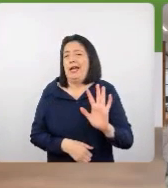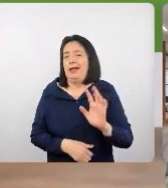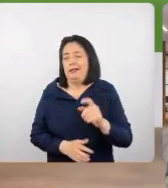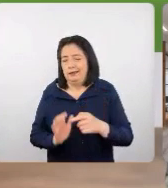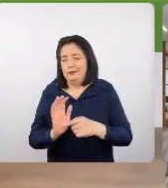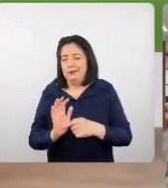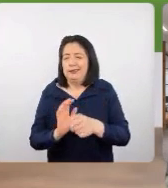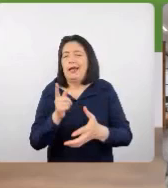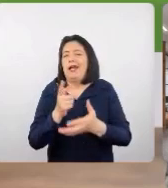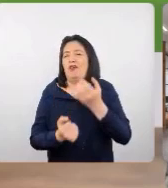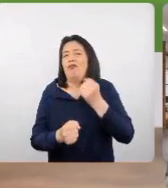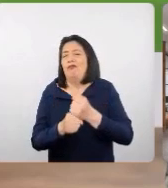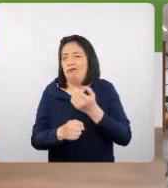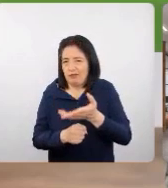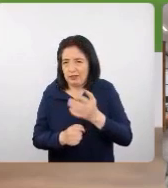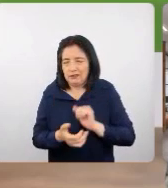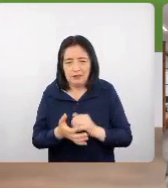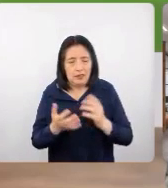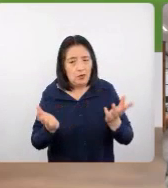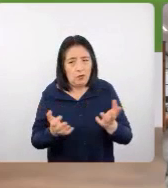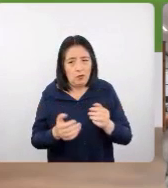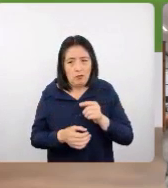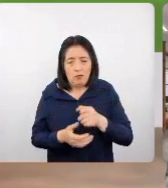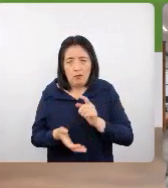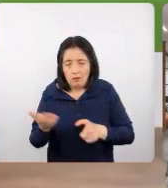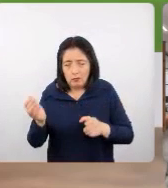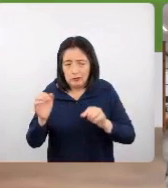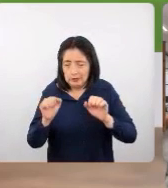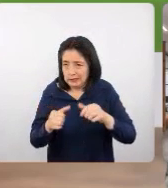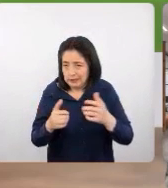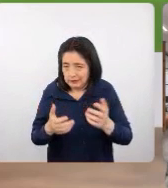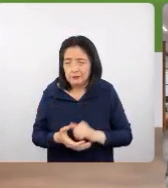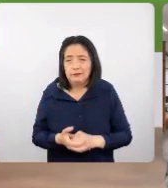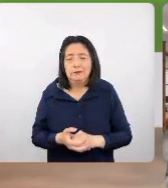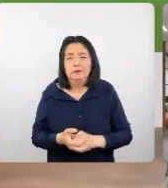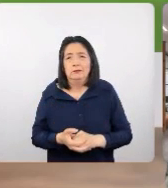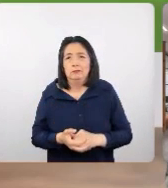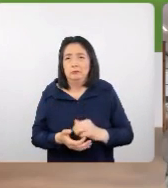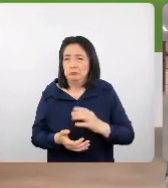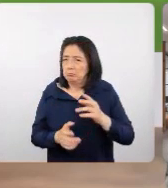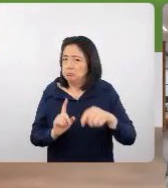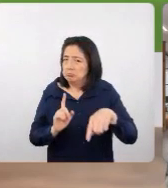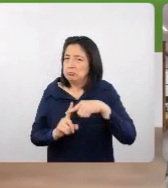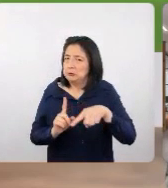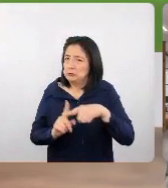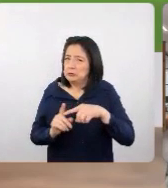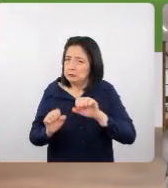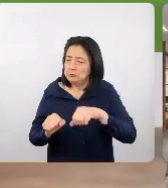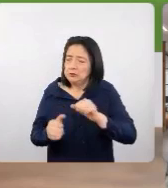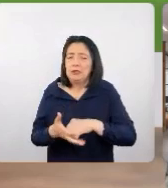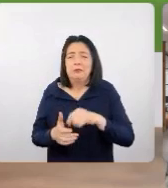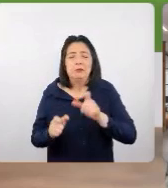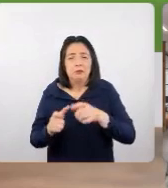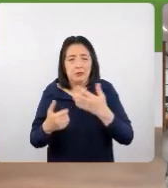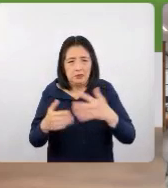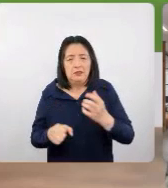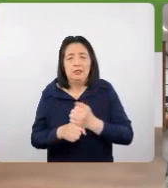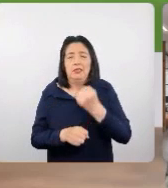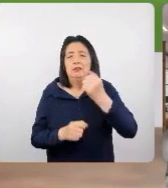esa confianza o por lo menos ese hielo que existía ha sido uno positivamente ganado.